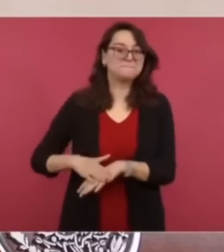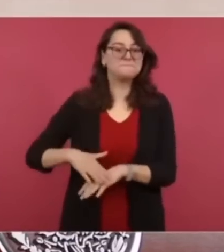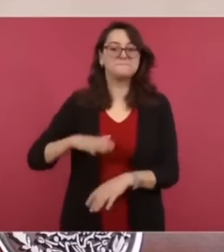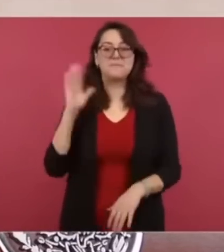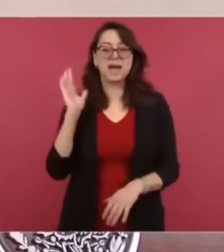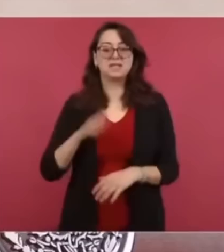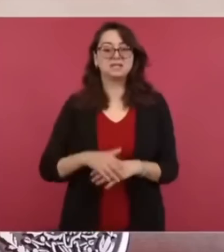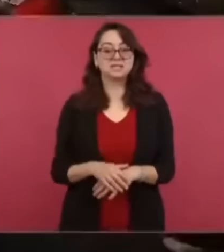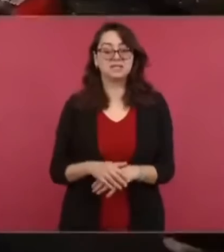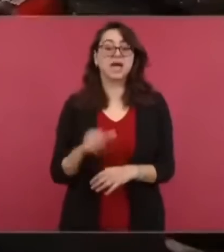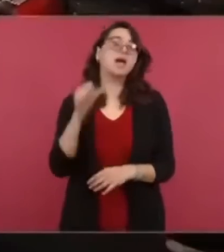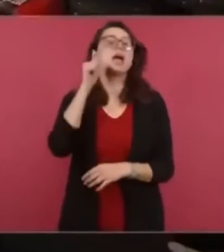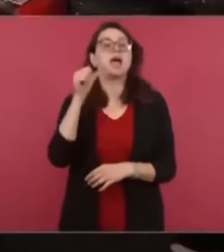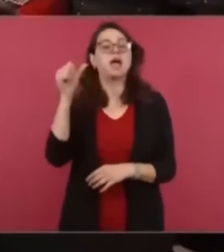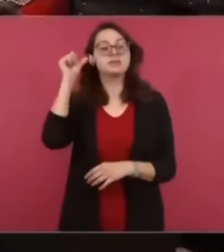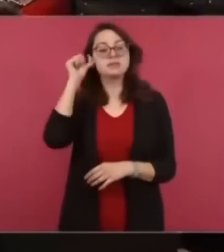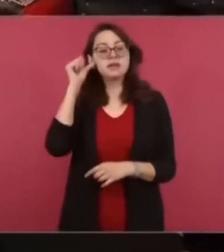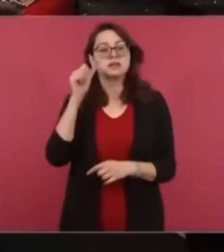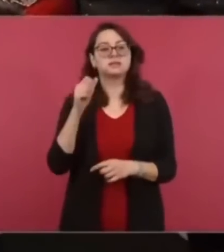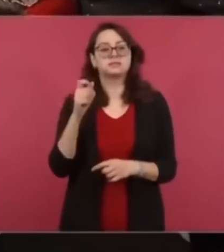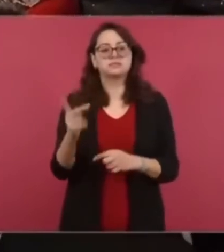¿La podemos poner?